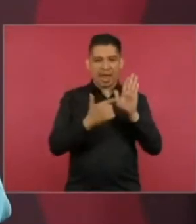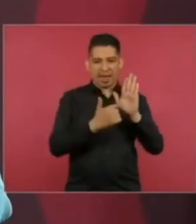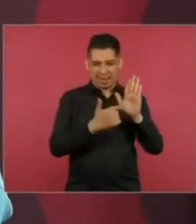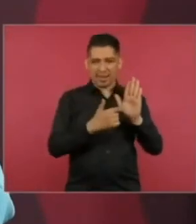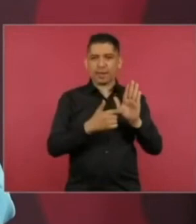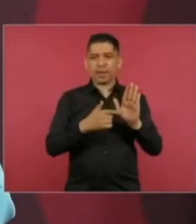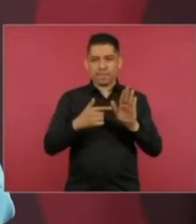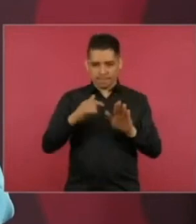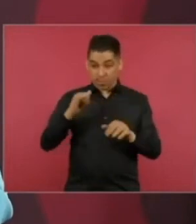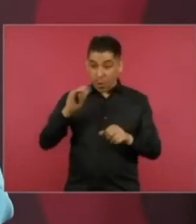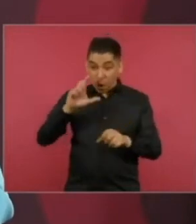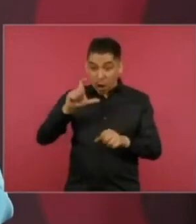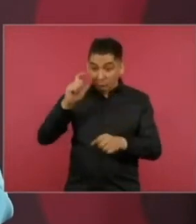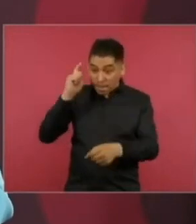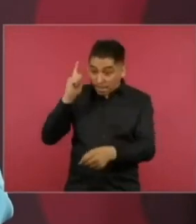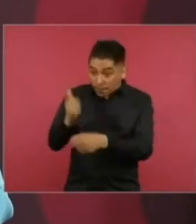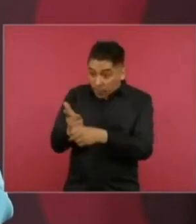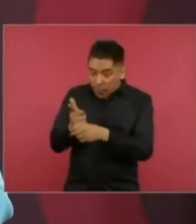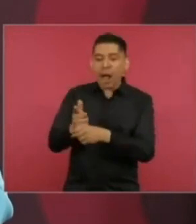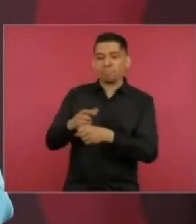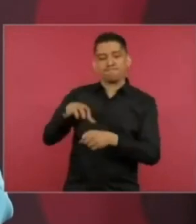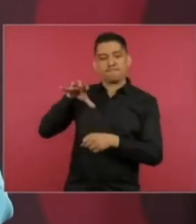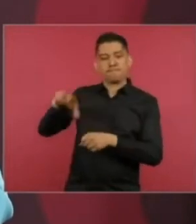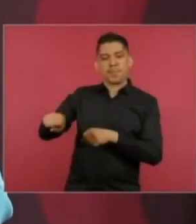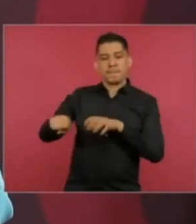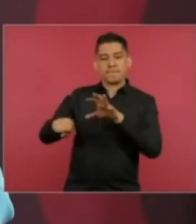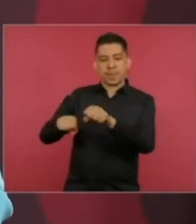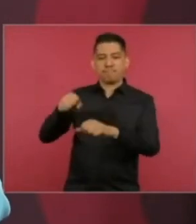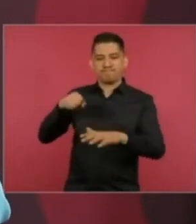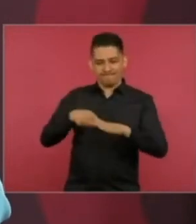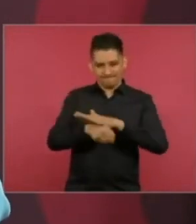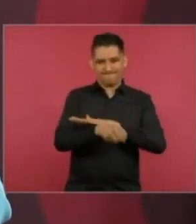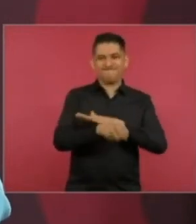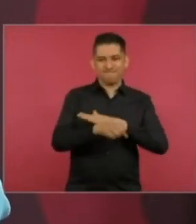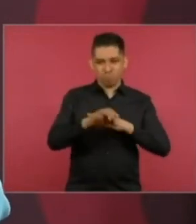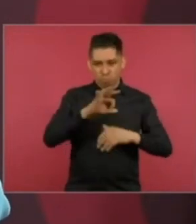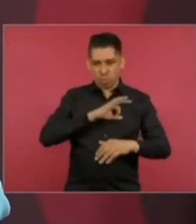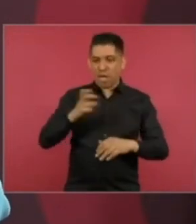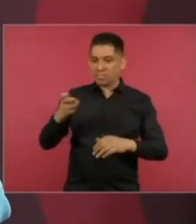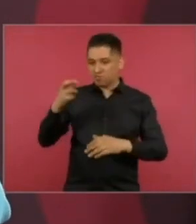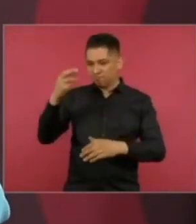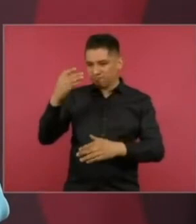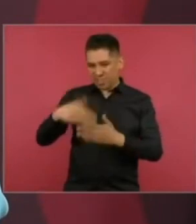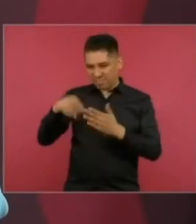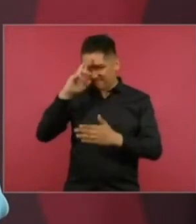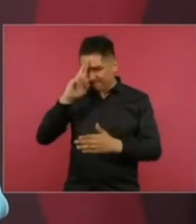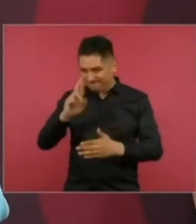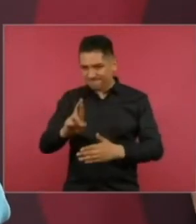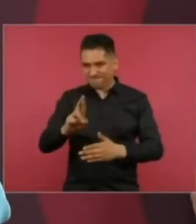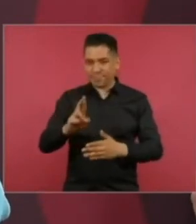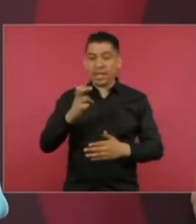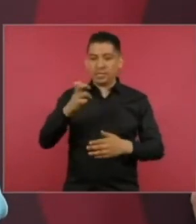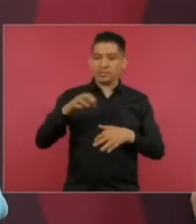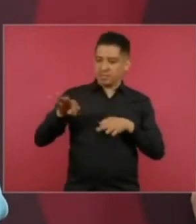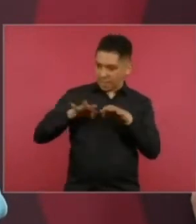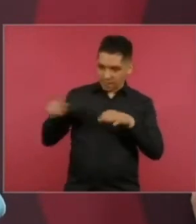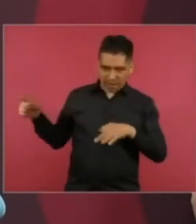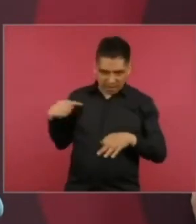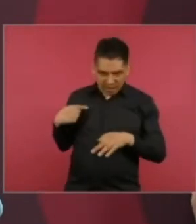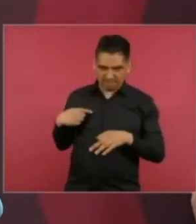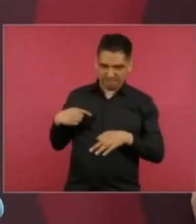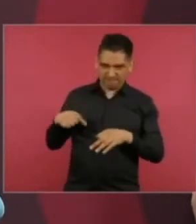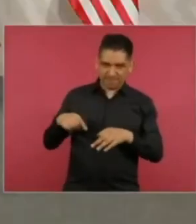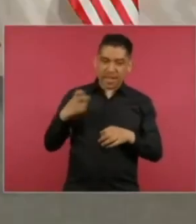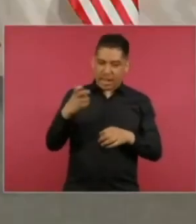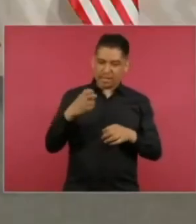hecho incautaciones de laboratorios clandestinos, y ahí es donde estamos también colaborando. Hay que aclarar que uno de